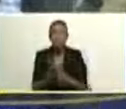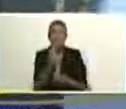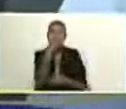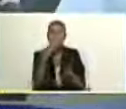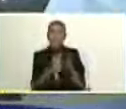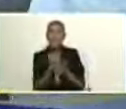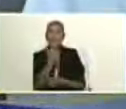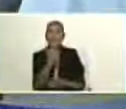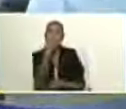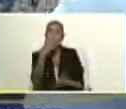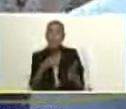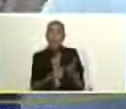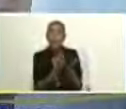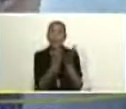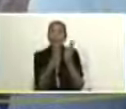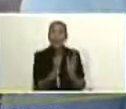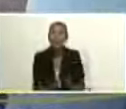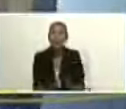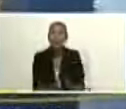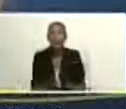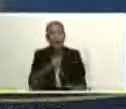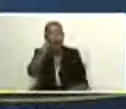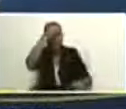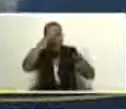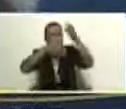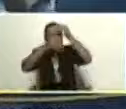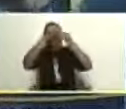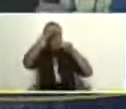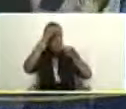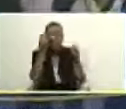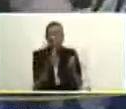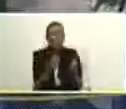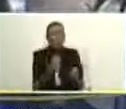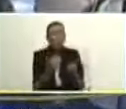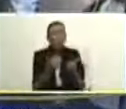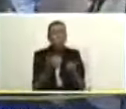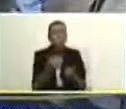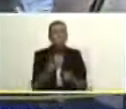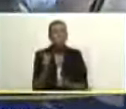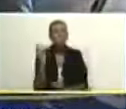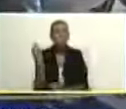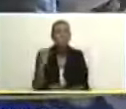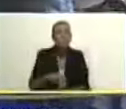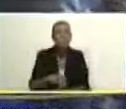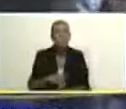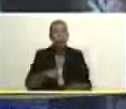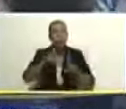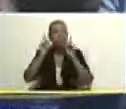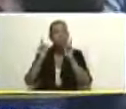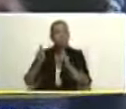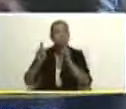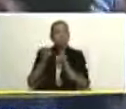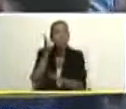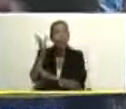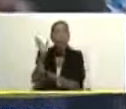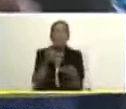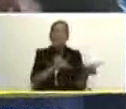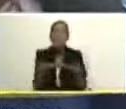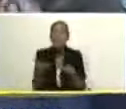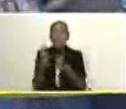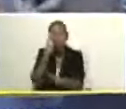2.000 estudiantes, presidente, no solamente se van a formar integralmente y con calidad, sino que también los vamos a formar para el